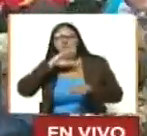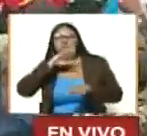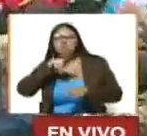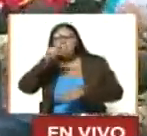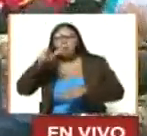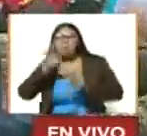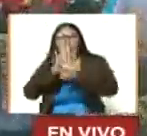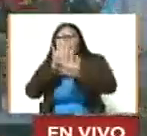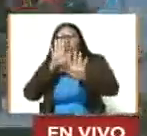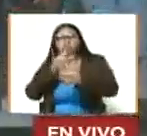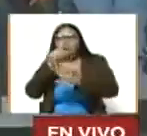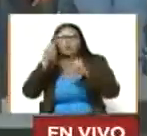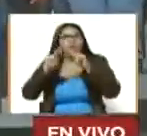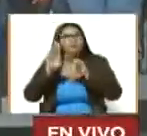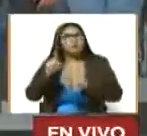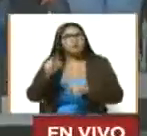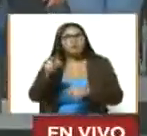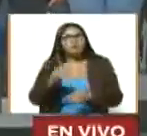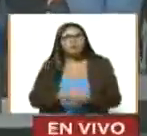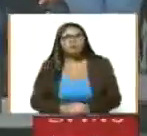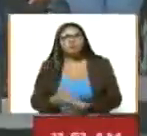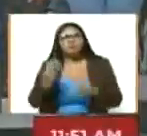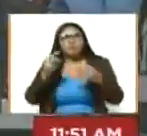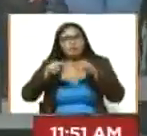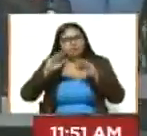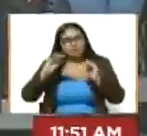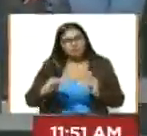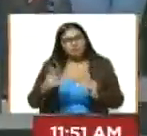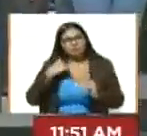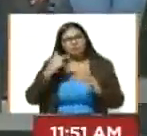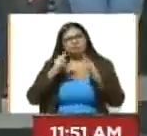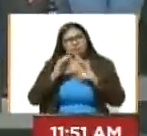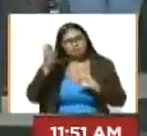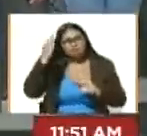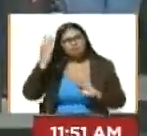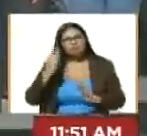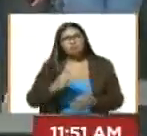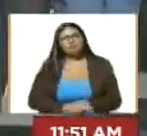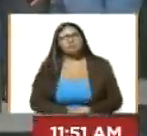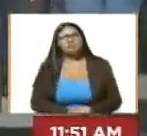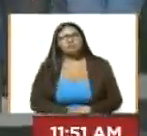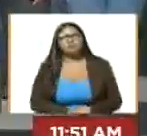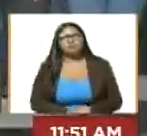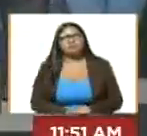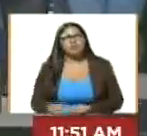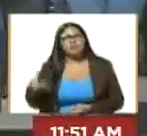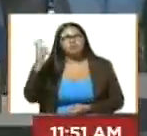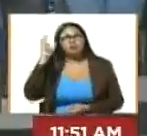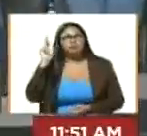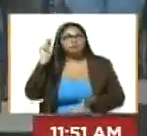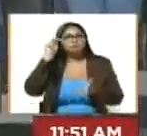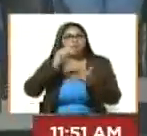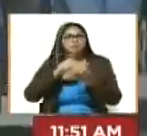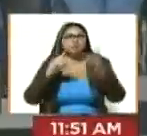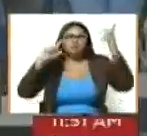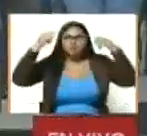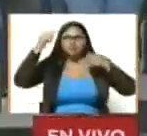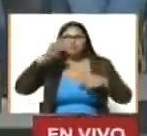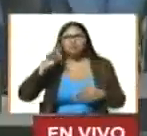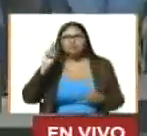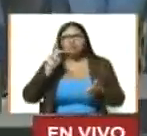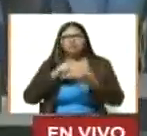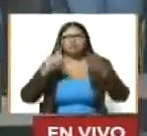¿verdad? Usted estaba muy pequeñita y usted estaba muy pequeñito. Pero escucharon, llegó Chávez. Donde Chávez